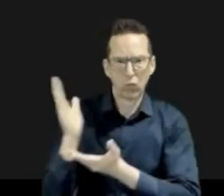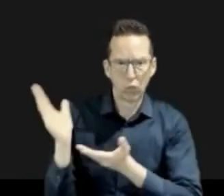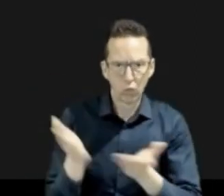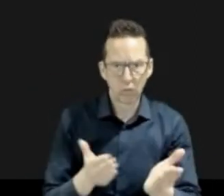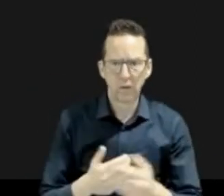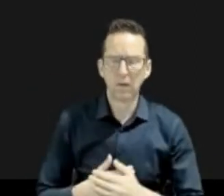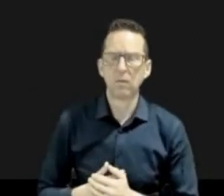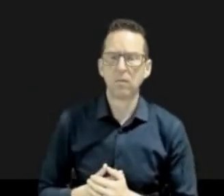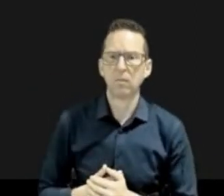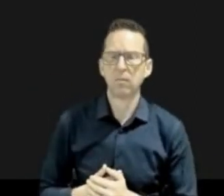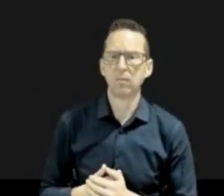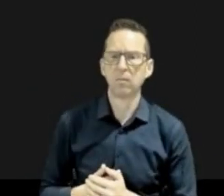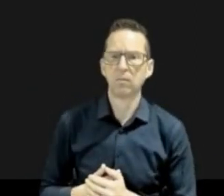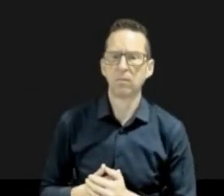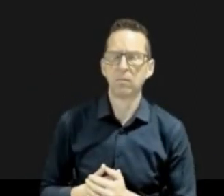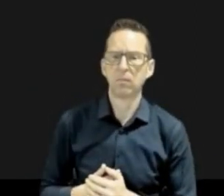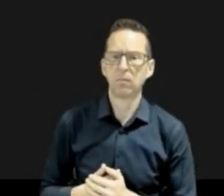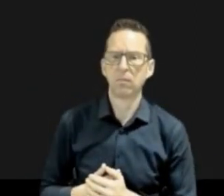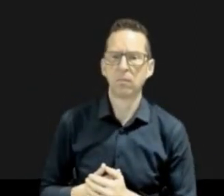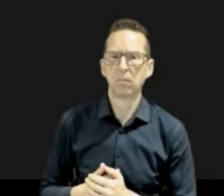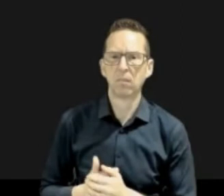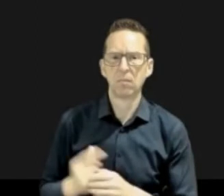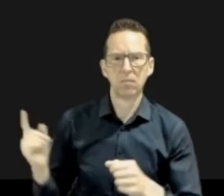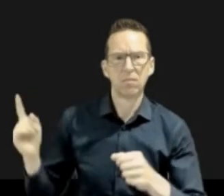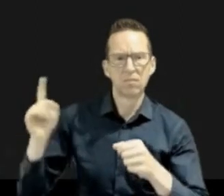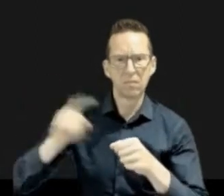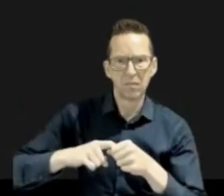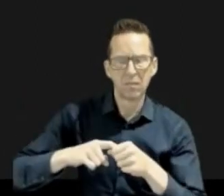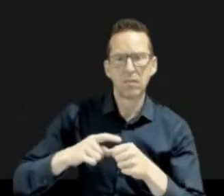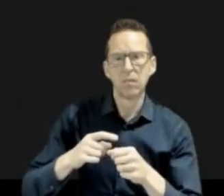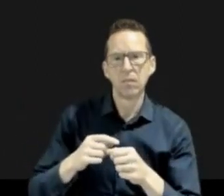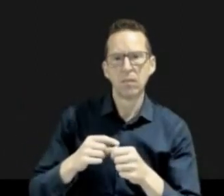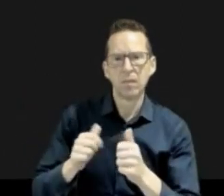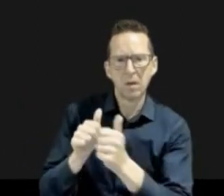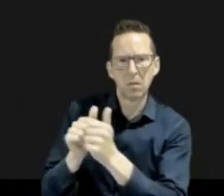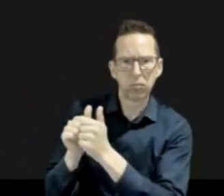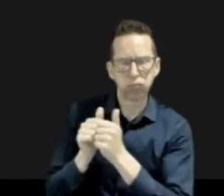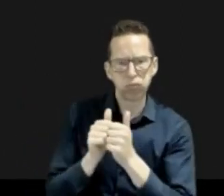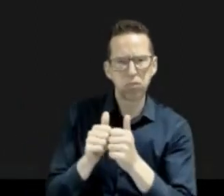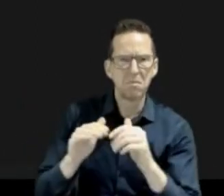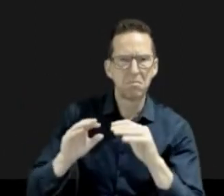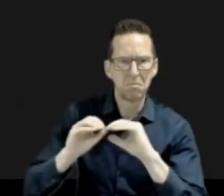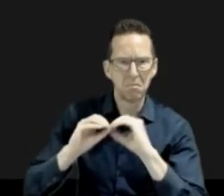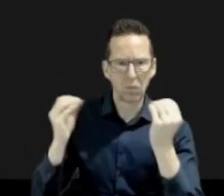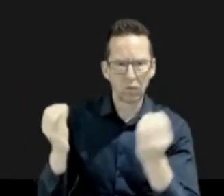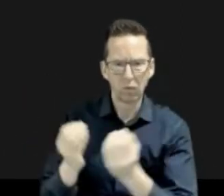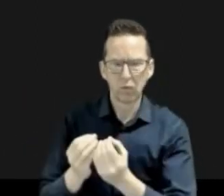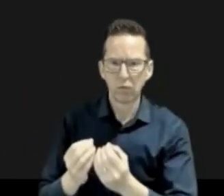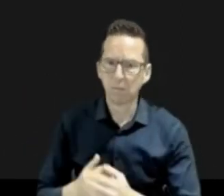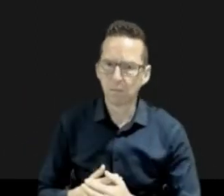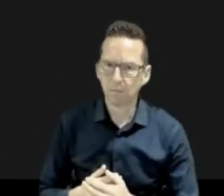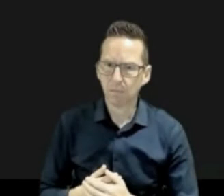contribución a la cadena de valor ciencia infraestructura y servicios